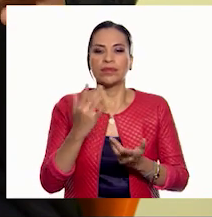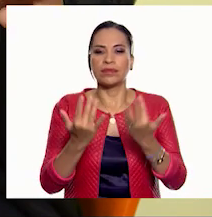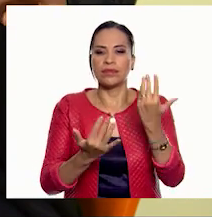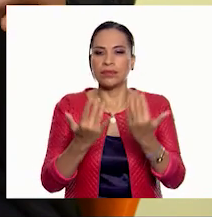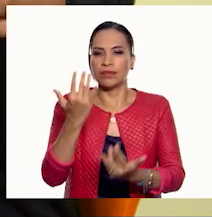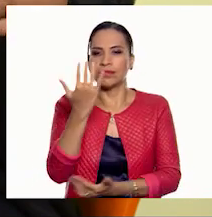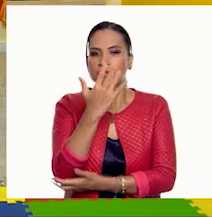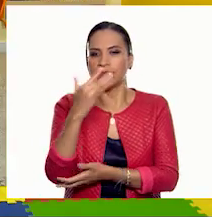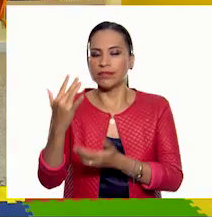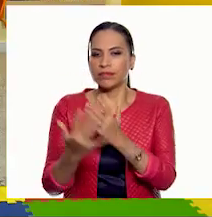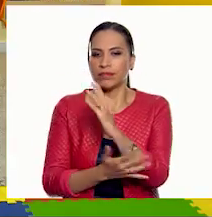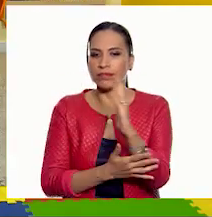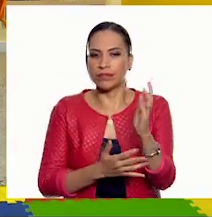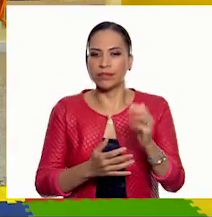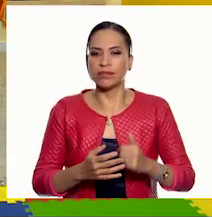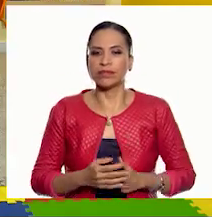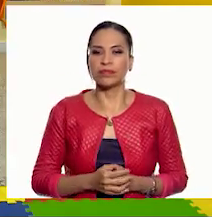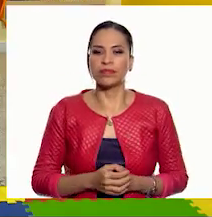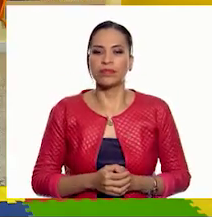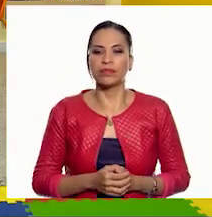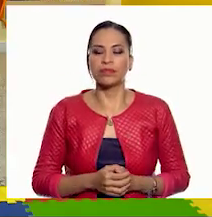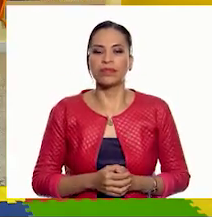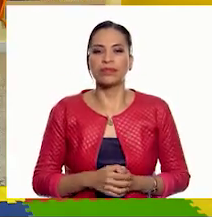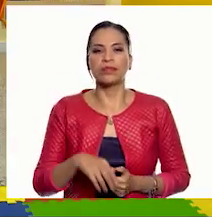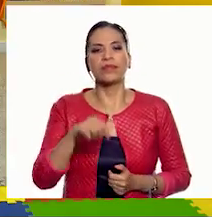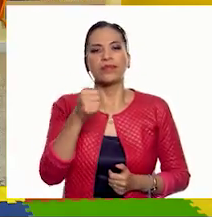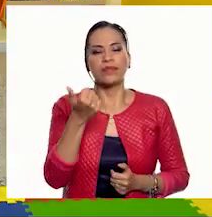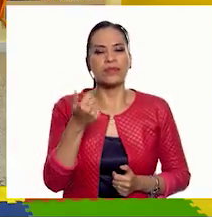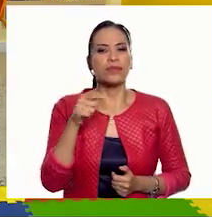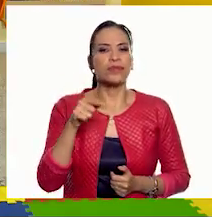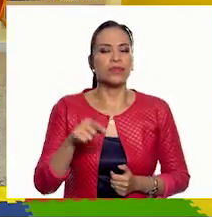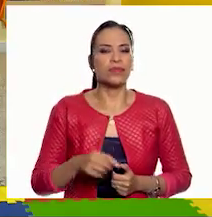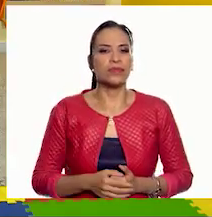incendio forestal. ¿Y qué tal en esta?